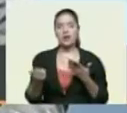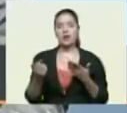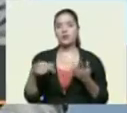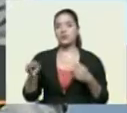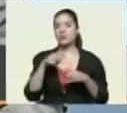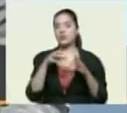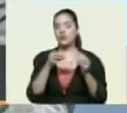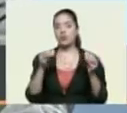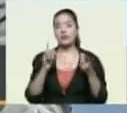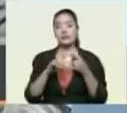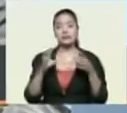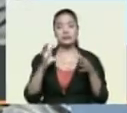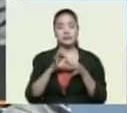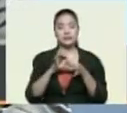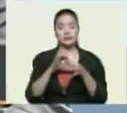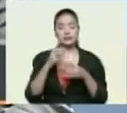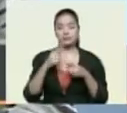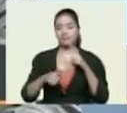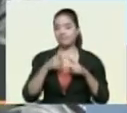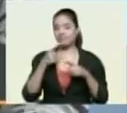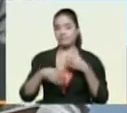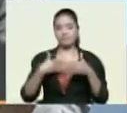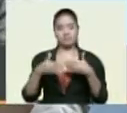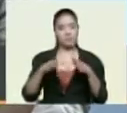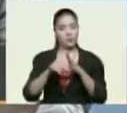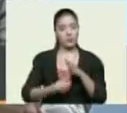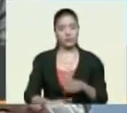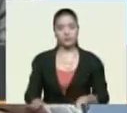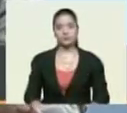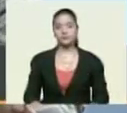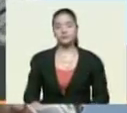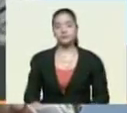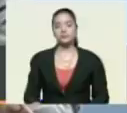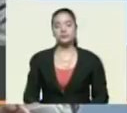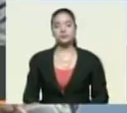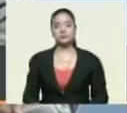capitales y asociación para delinquir.